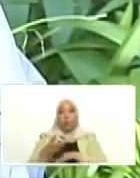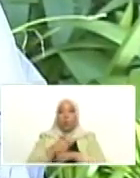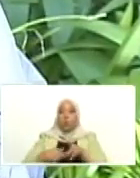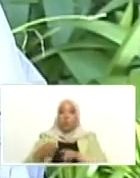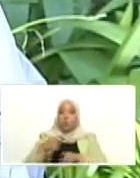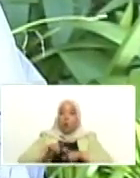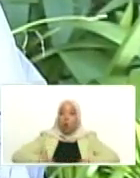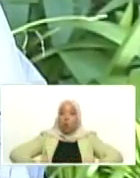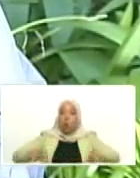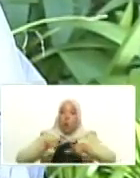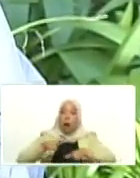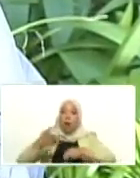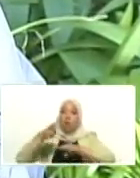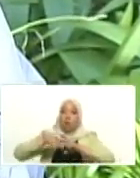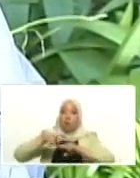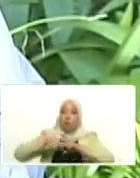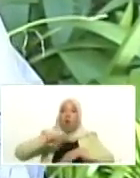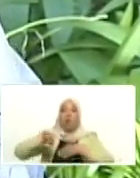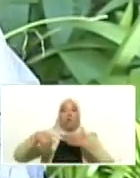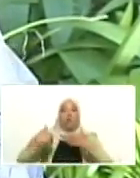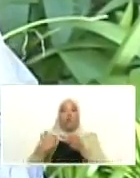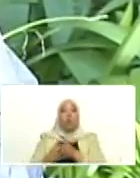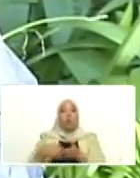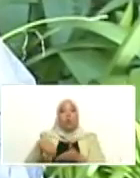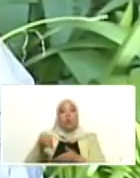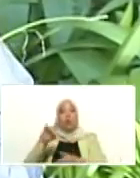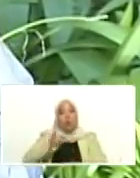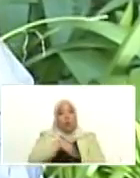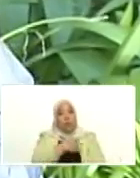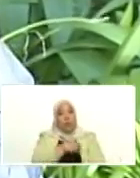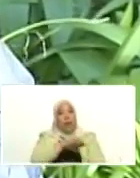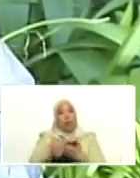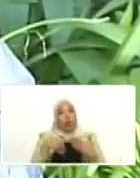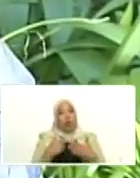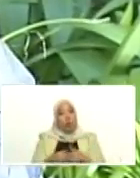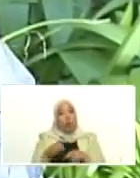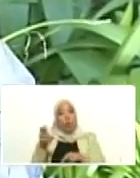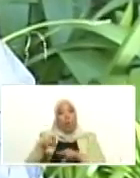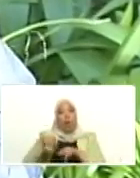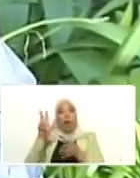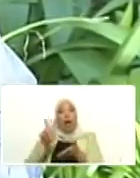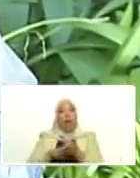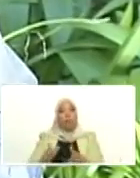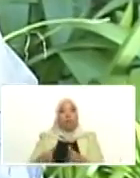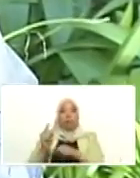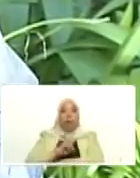auditorios, todos los auditorios de la ciudad universitaria. Aprobado.